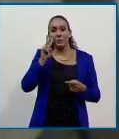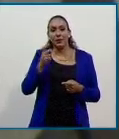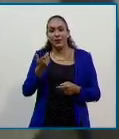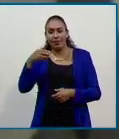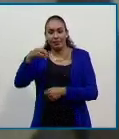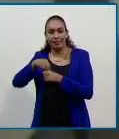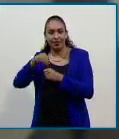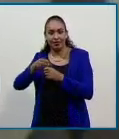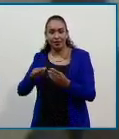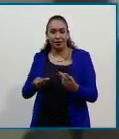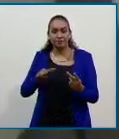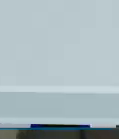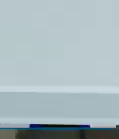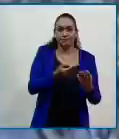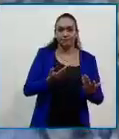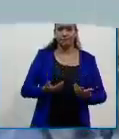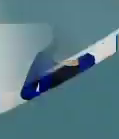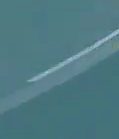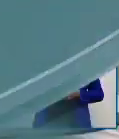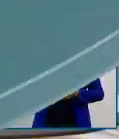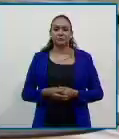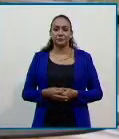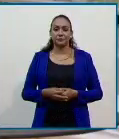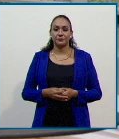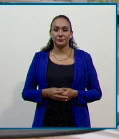del SAR.